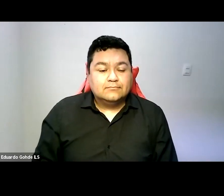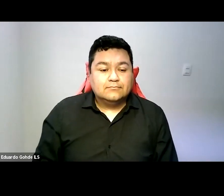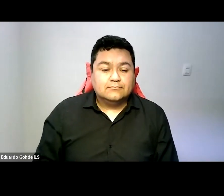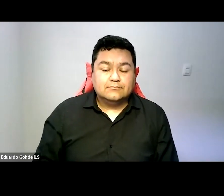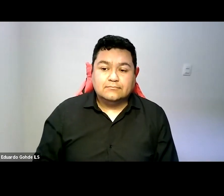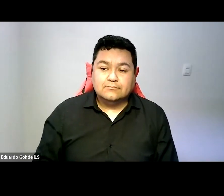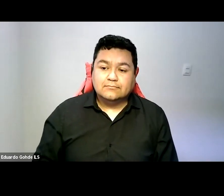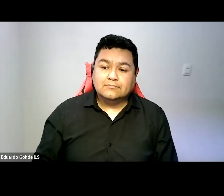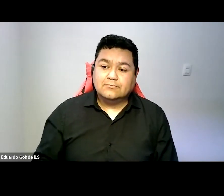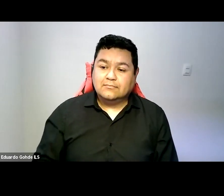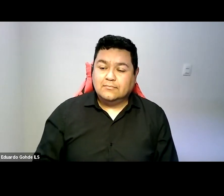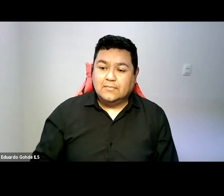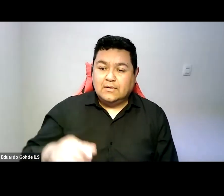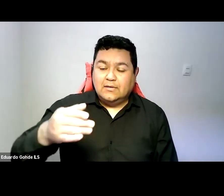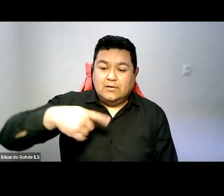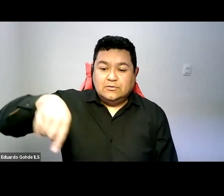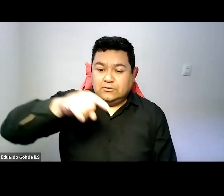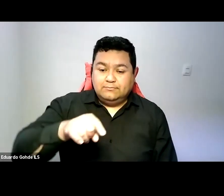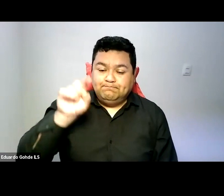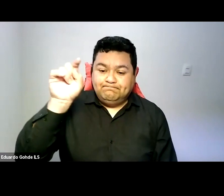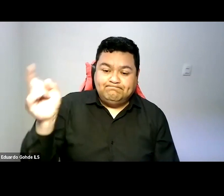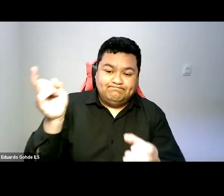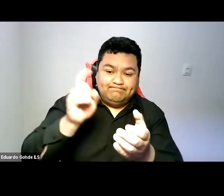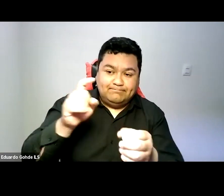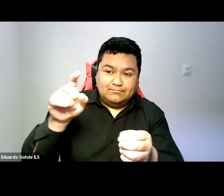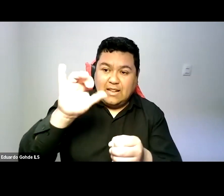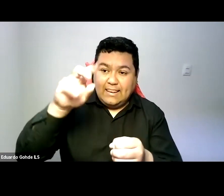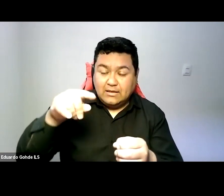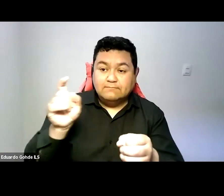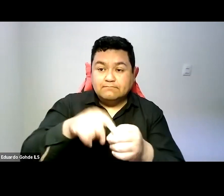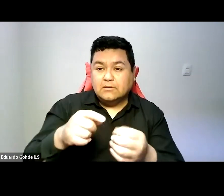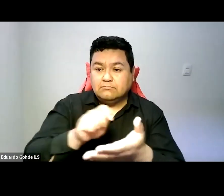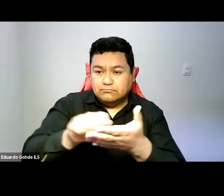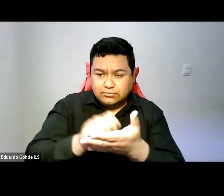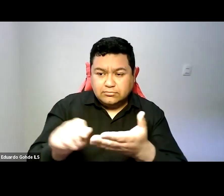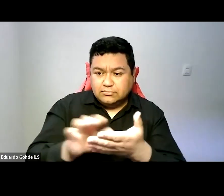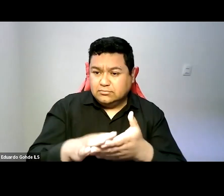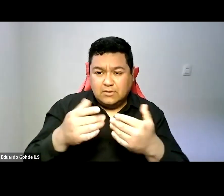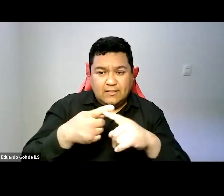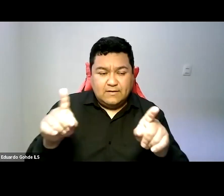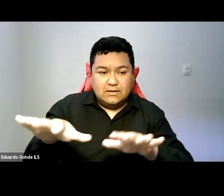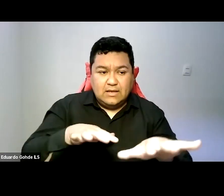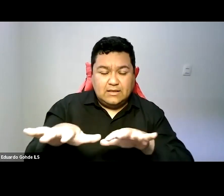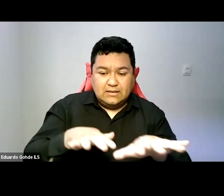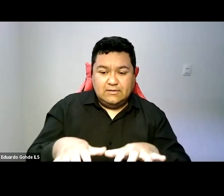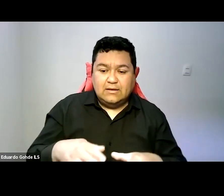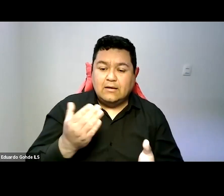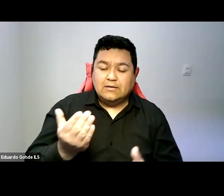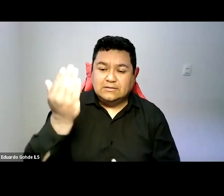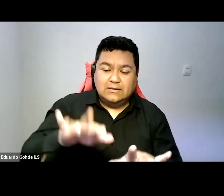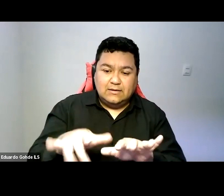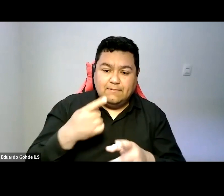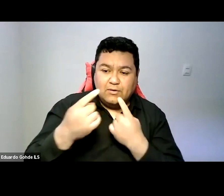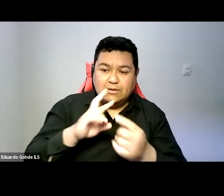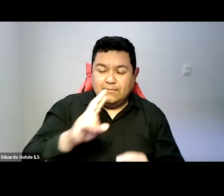vamos a dejar en el enlace para acceder a la información e inscribirse en las distintas actividades en el chat de preguntas y